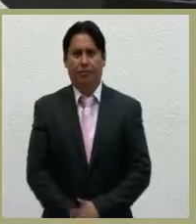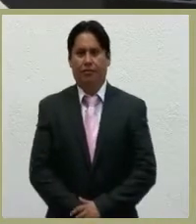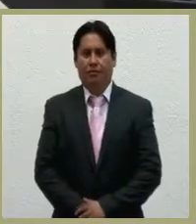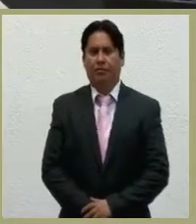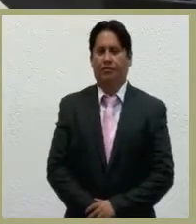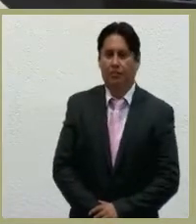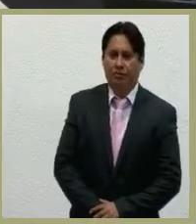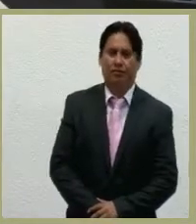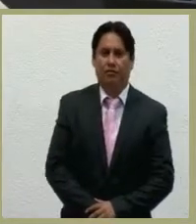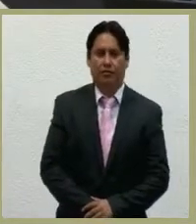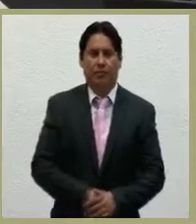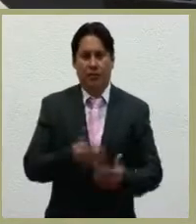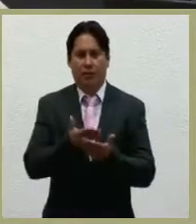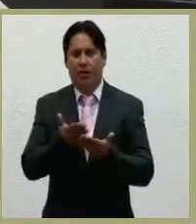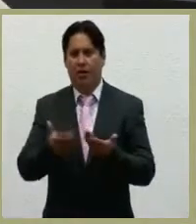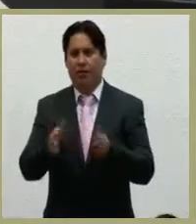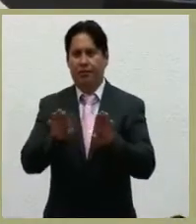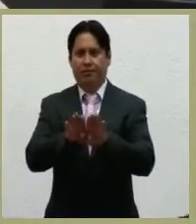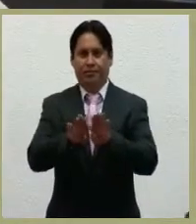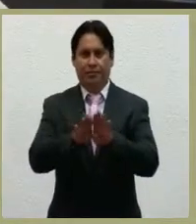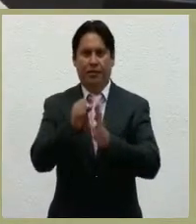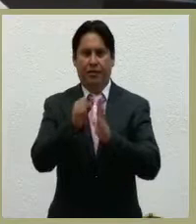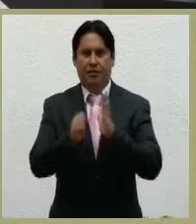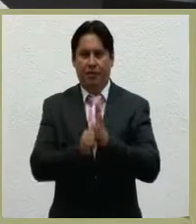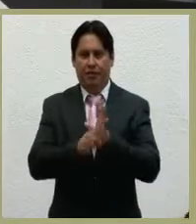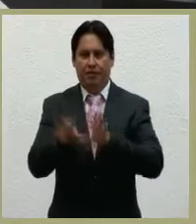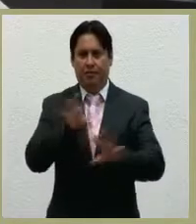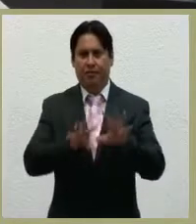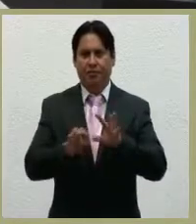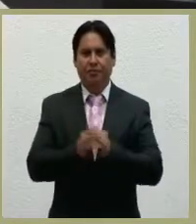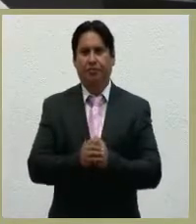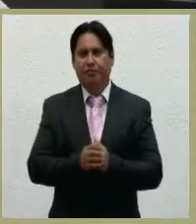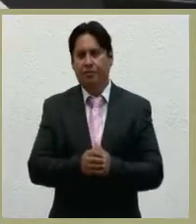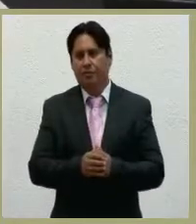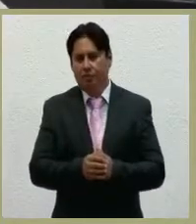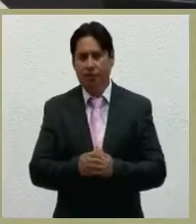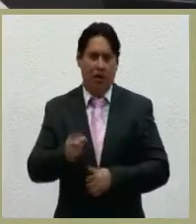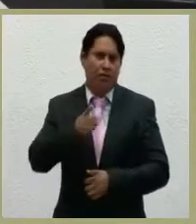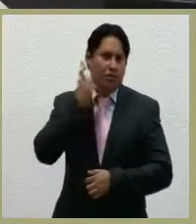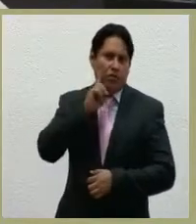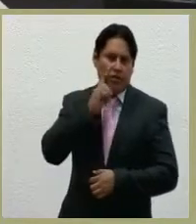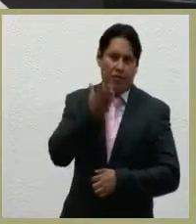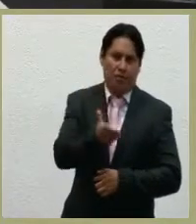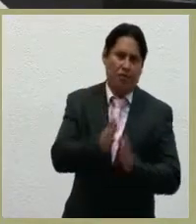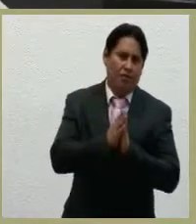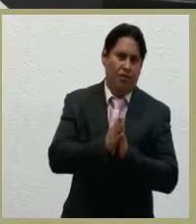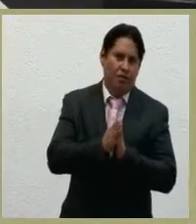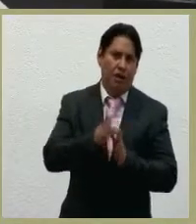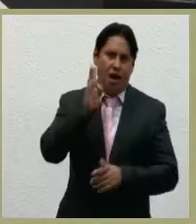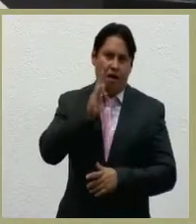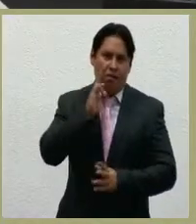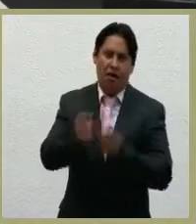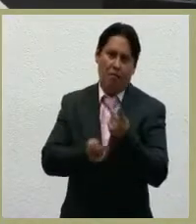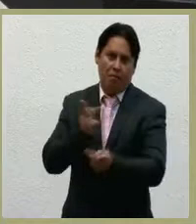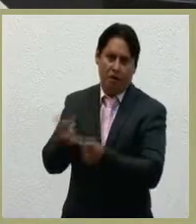Solicito a la Secretaría cierre el sistema electrónico. Solicito a la diputada secretaria Elizabeth Escobedo Morales se sirva a verificar si